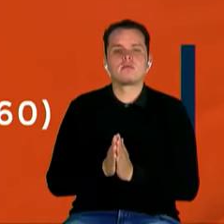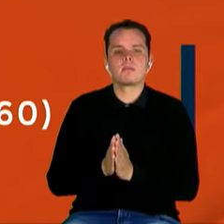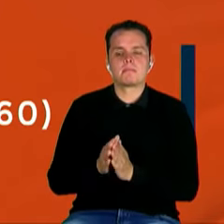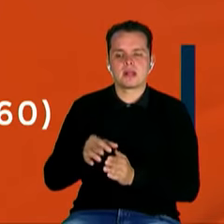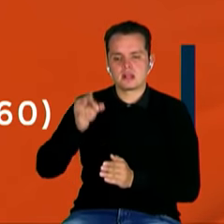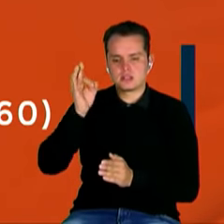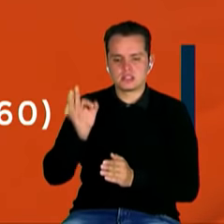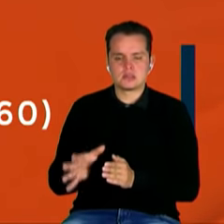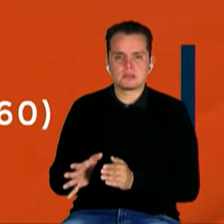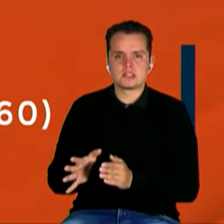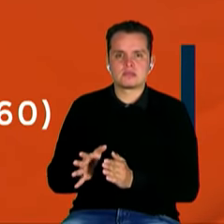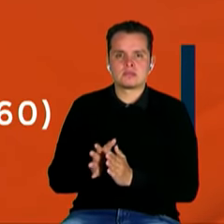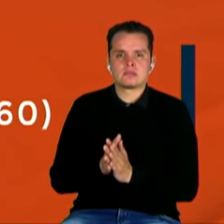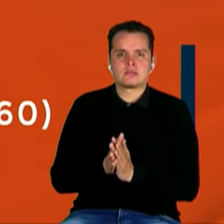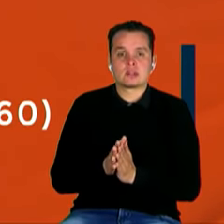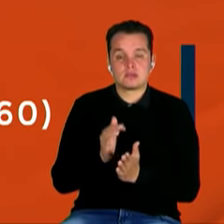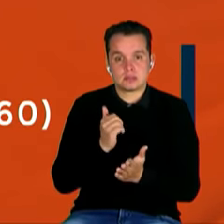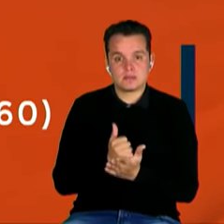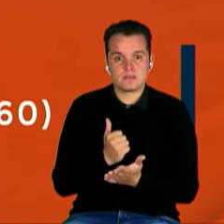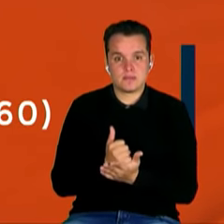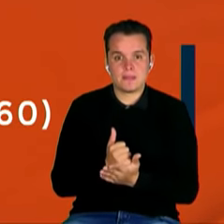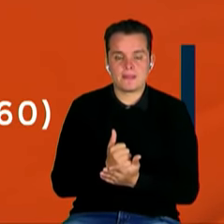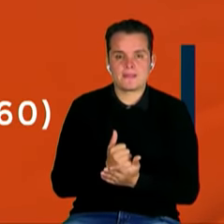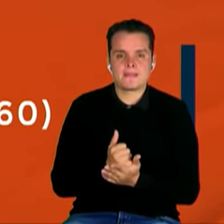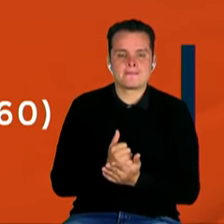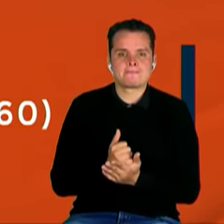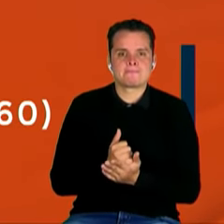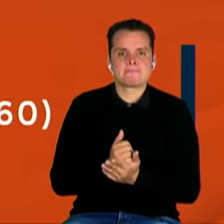para siempre. Amén.